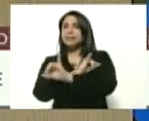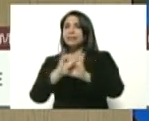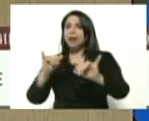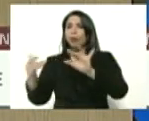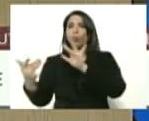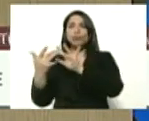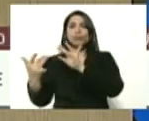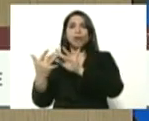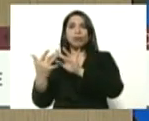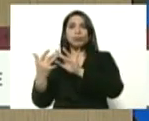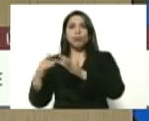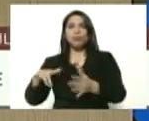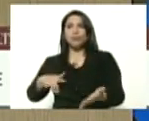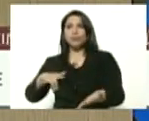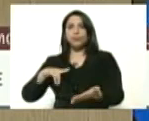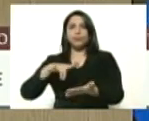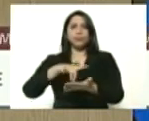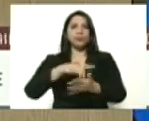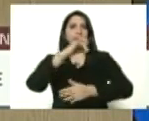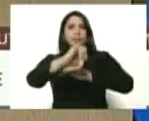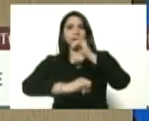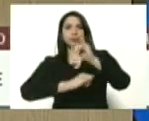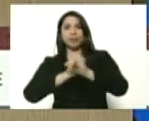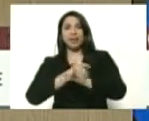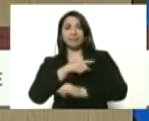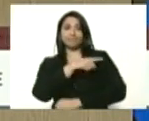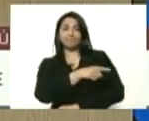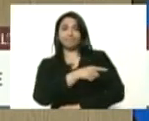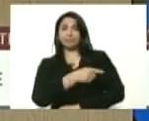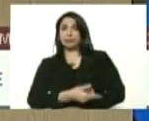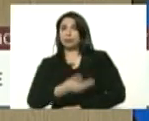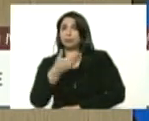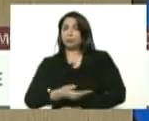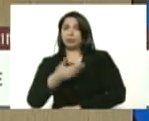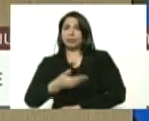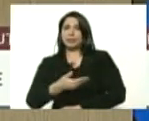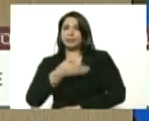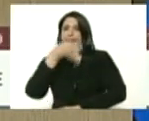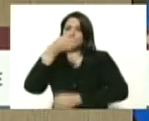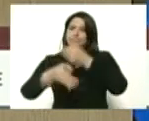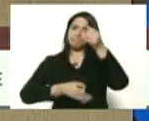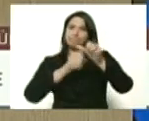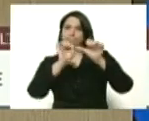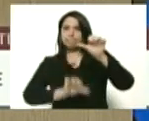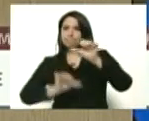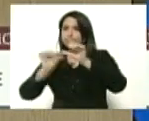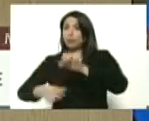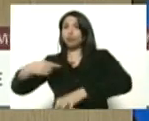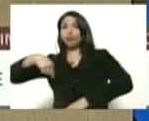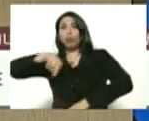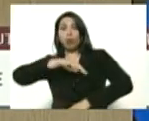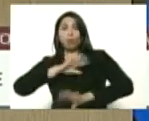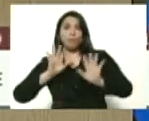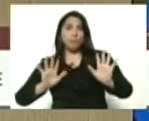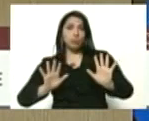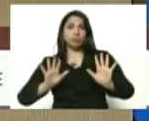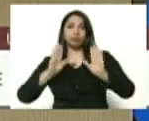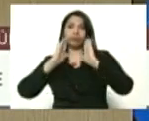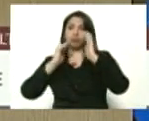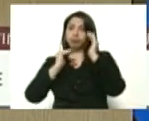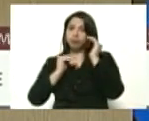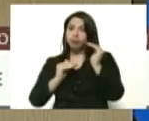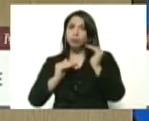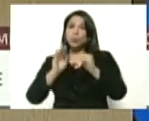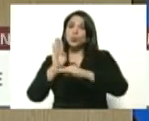en contacto con viajeros internacionales. Y allí es muy importante que si estamos atendiendo